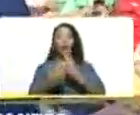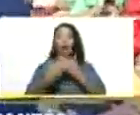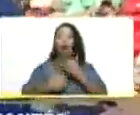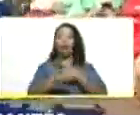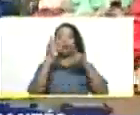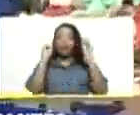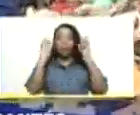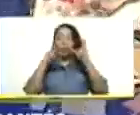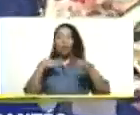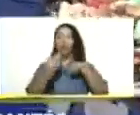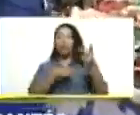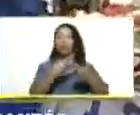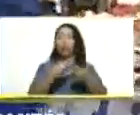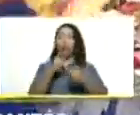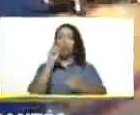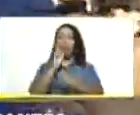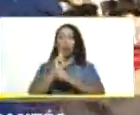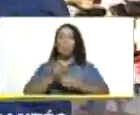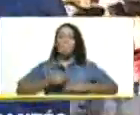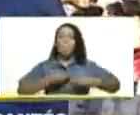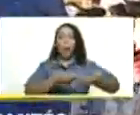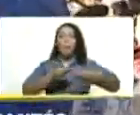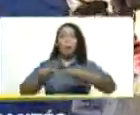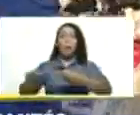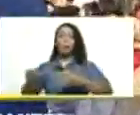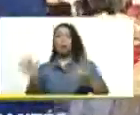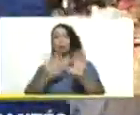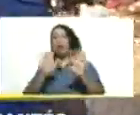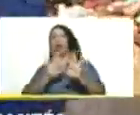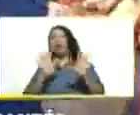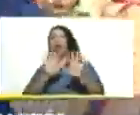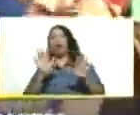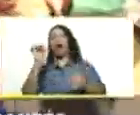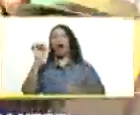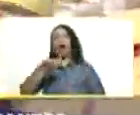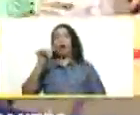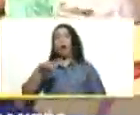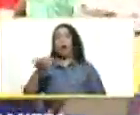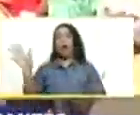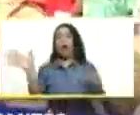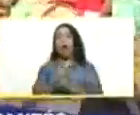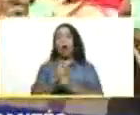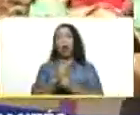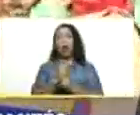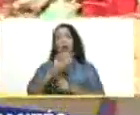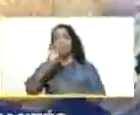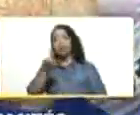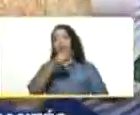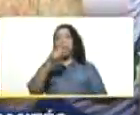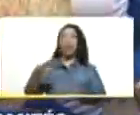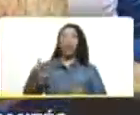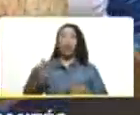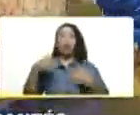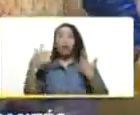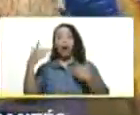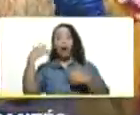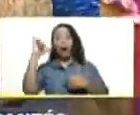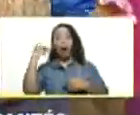productiva. No solamente la distribución, que ya, bueno, vamos a ver todos esos alcances y todos los logros, sino que se